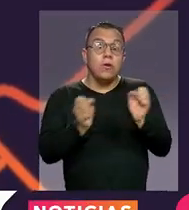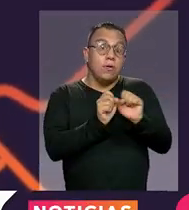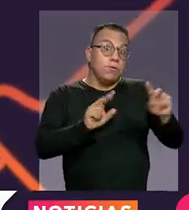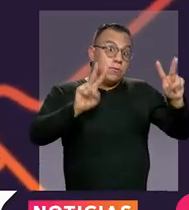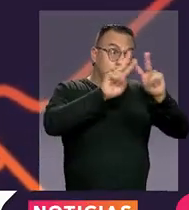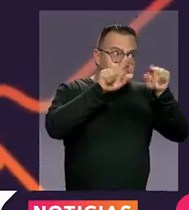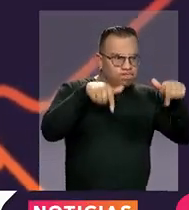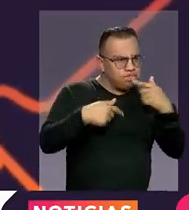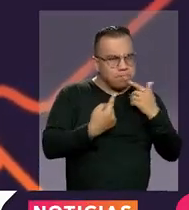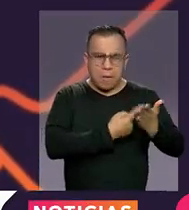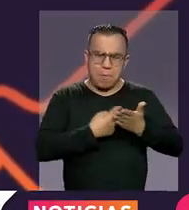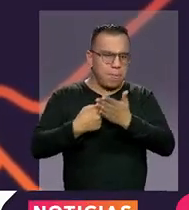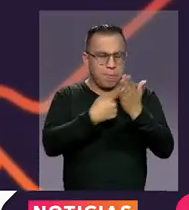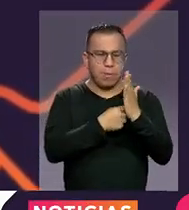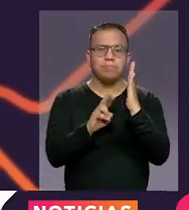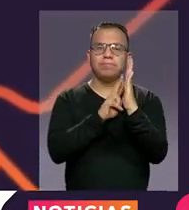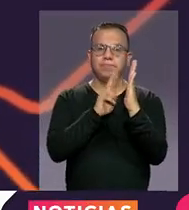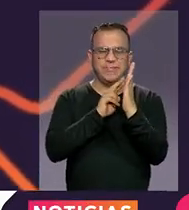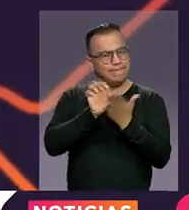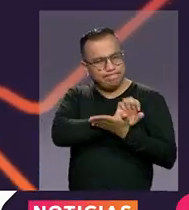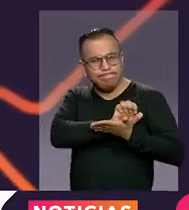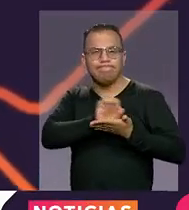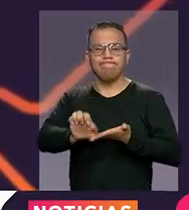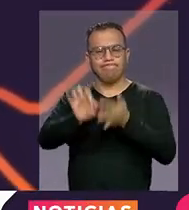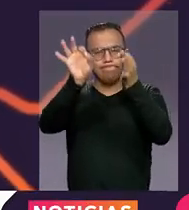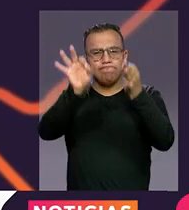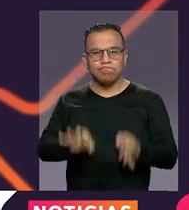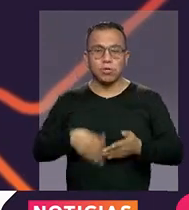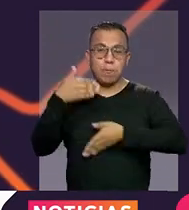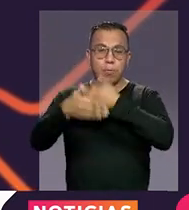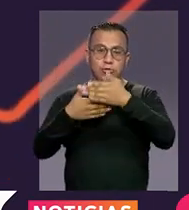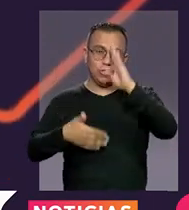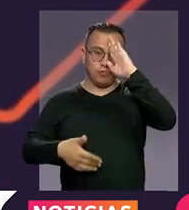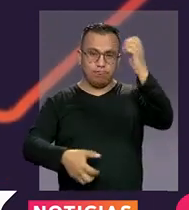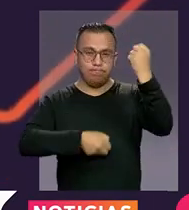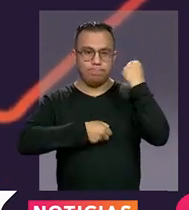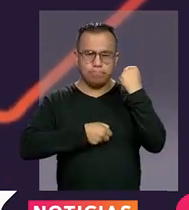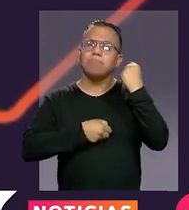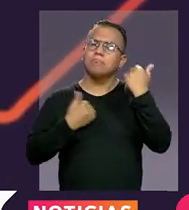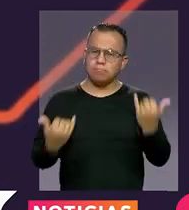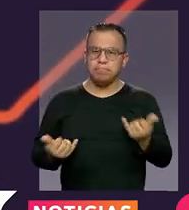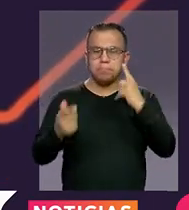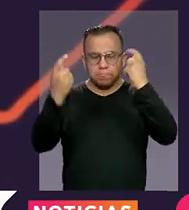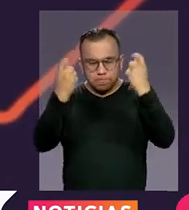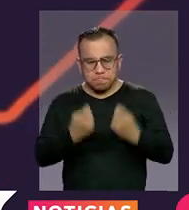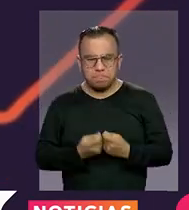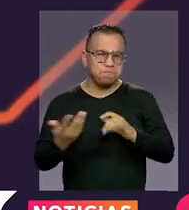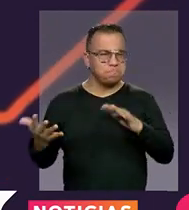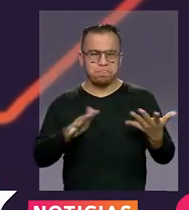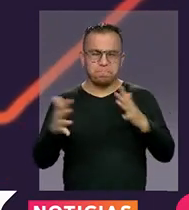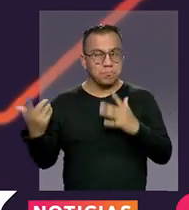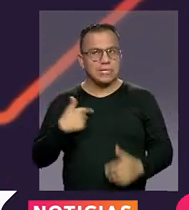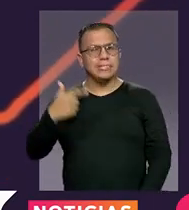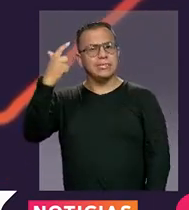definirá hoy su resolución frente al rechazo de las acciones militares de Rusia y se calcula que cerca